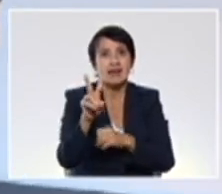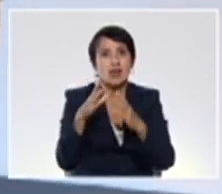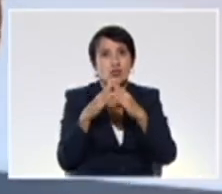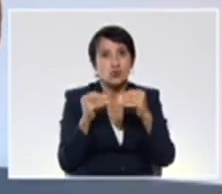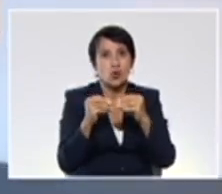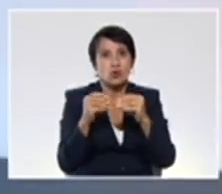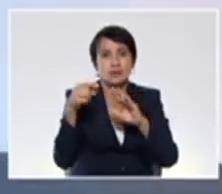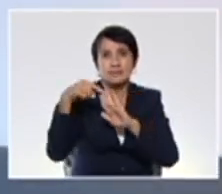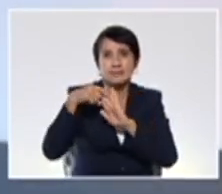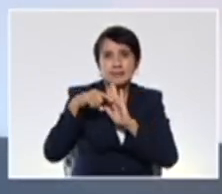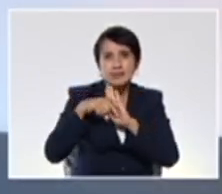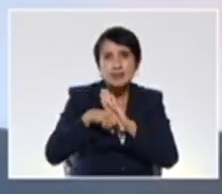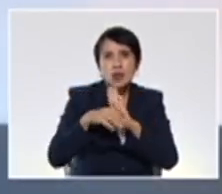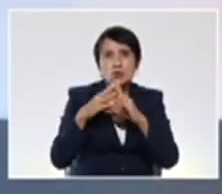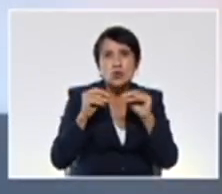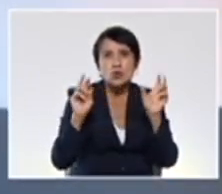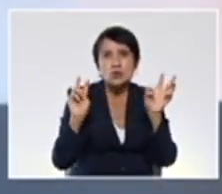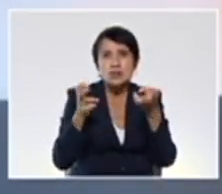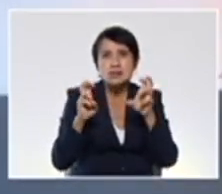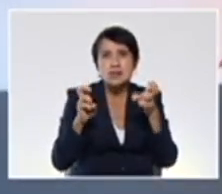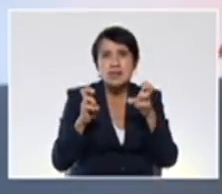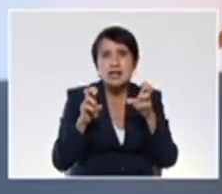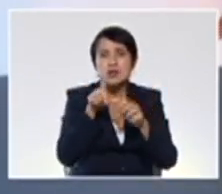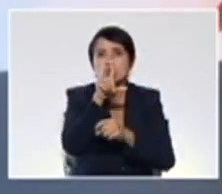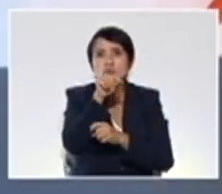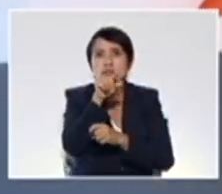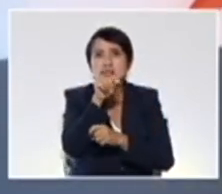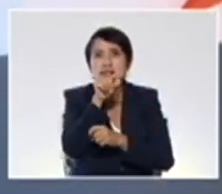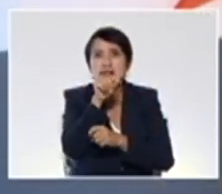pueden profundizar en su contenido a través de Twitter,